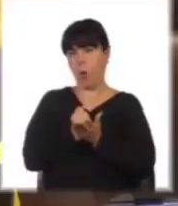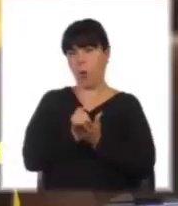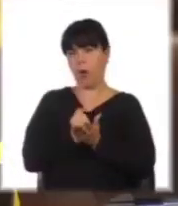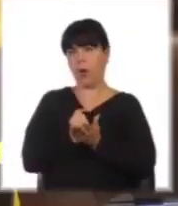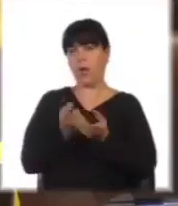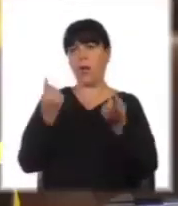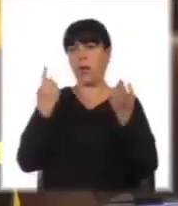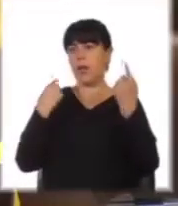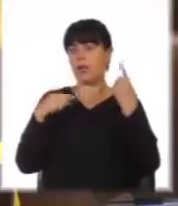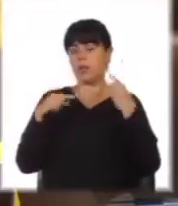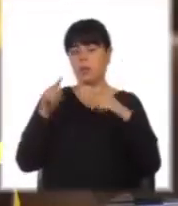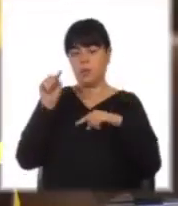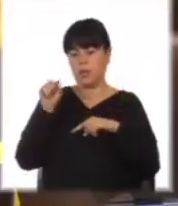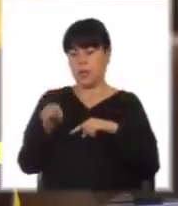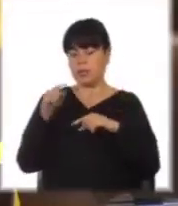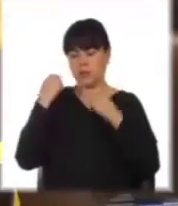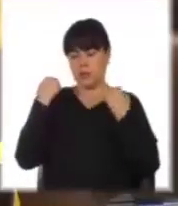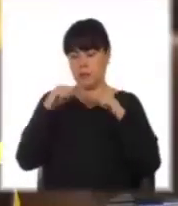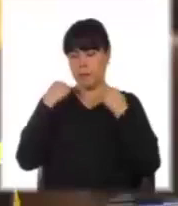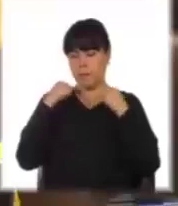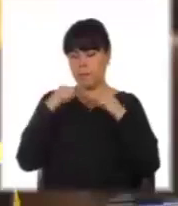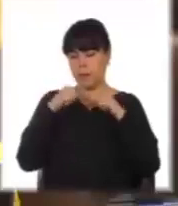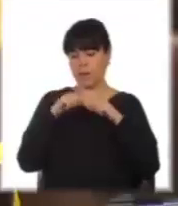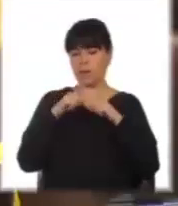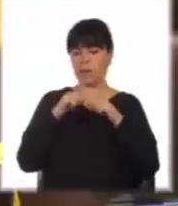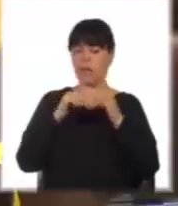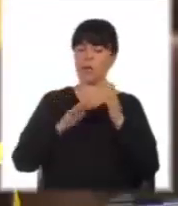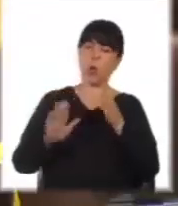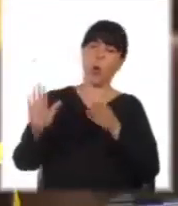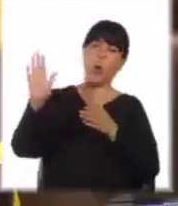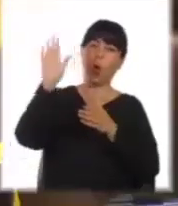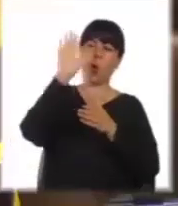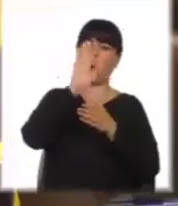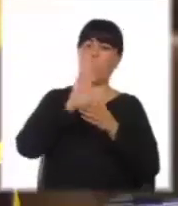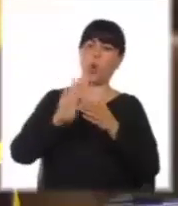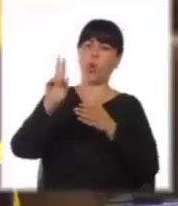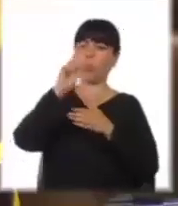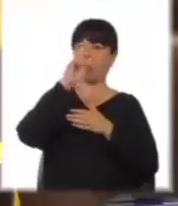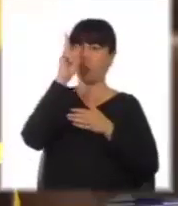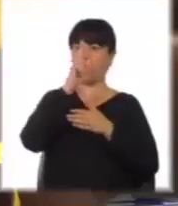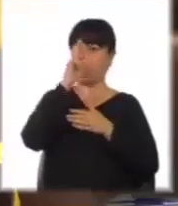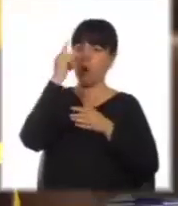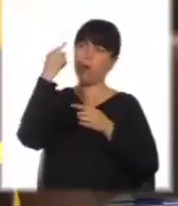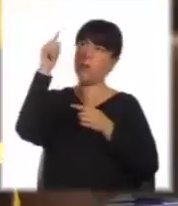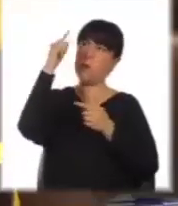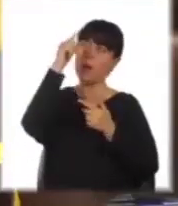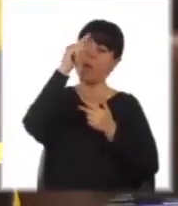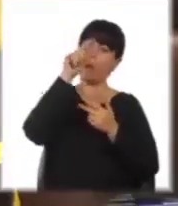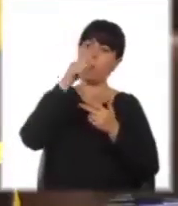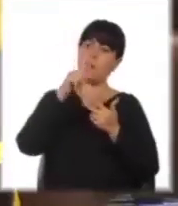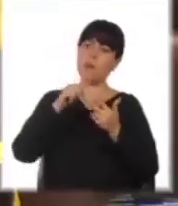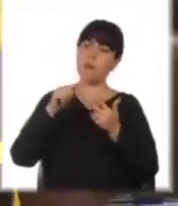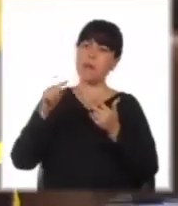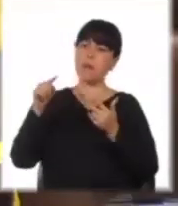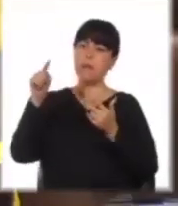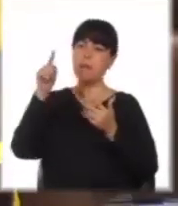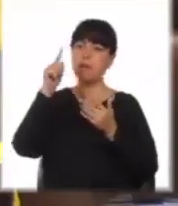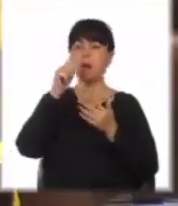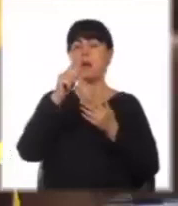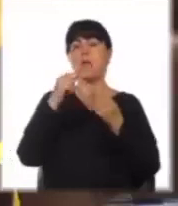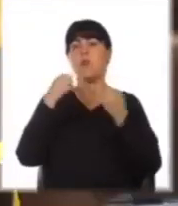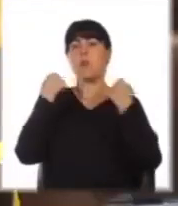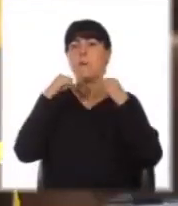de comarca que se extienden a lo largo y ancho de nuestro territorio nacional en diferentes puntos del interior del país, fueron